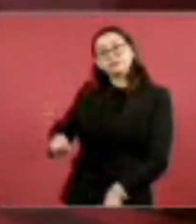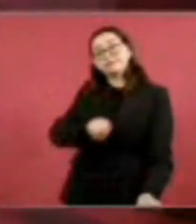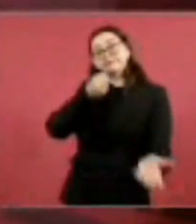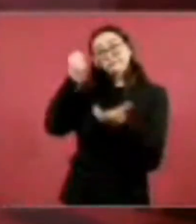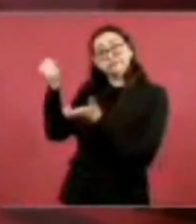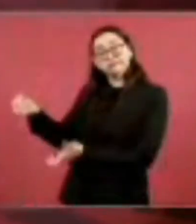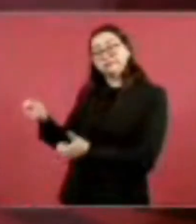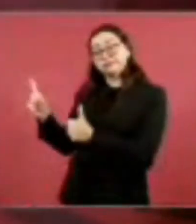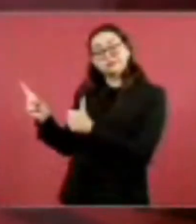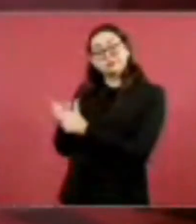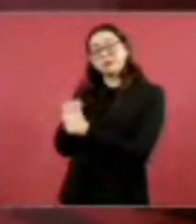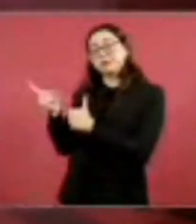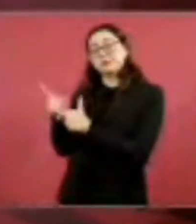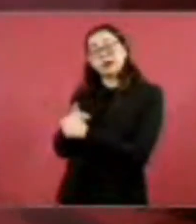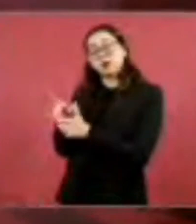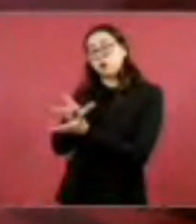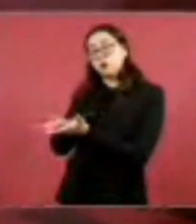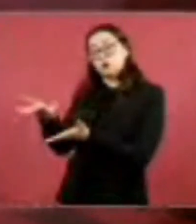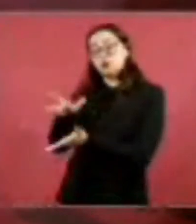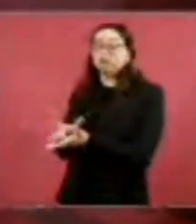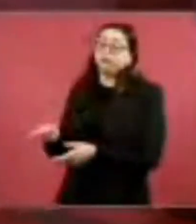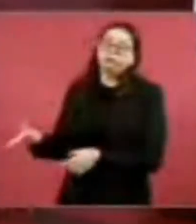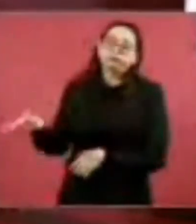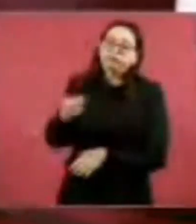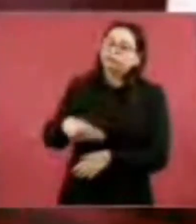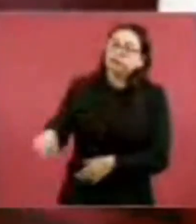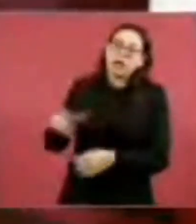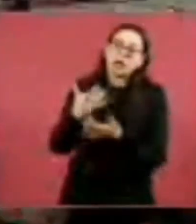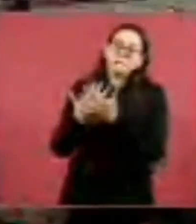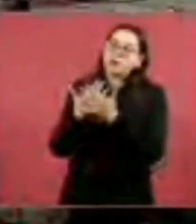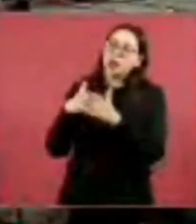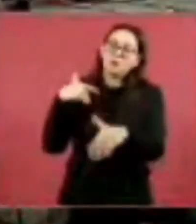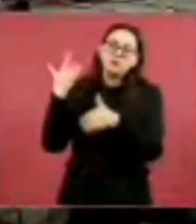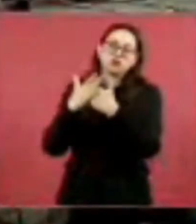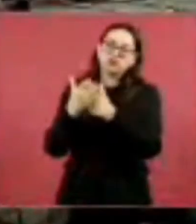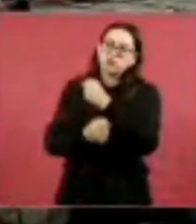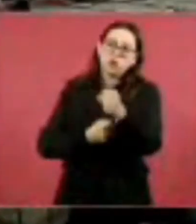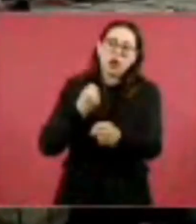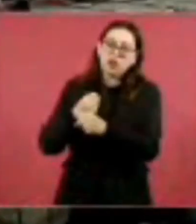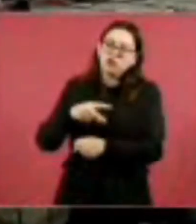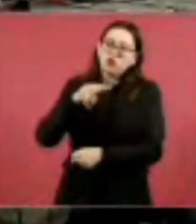ayuda a todos nuestros hermanos de Acapulco. O sea,